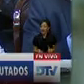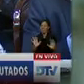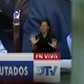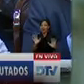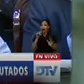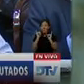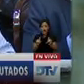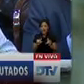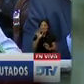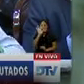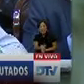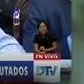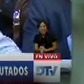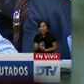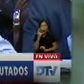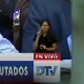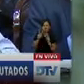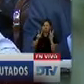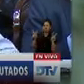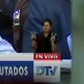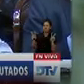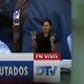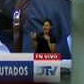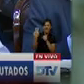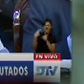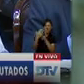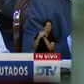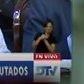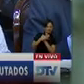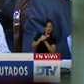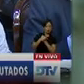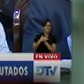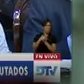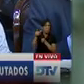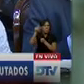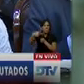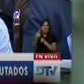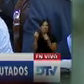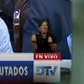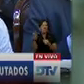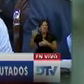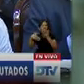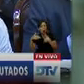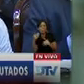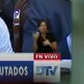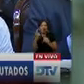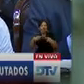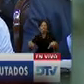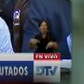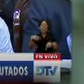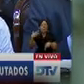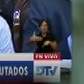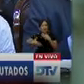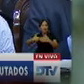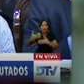de manera tal que somos el único país que está en descenso lo cual no quiere decir que estemos exento quiere decir que no es un problema de temperatura de interior norte